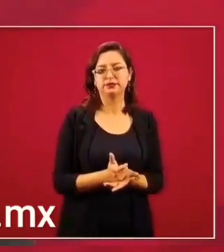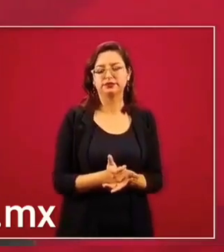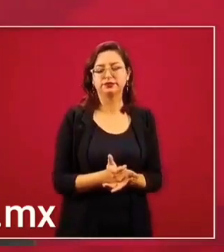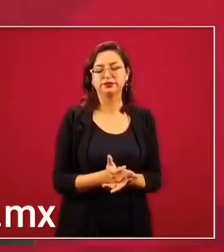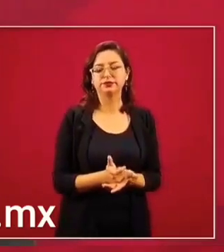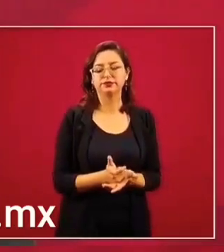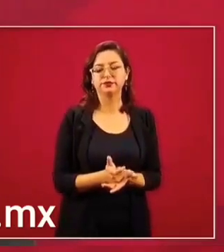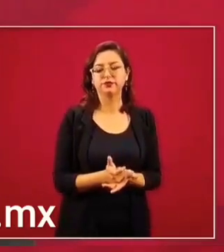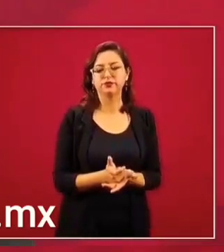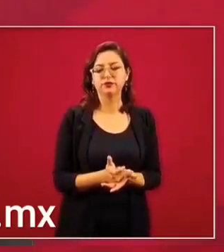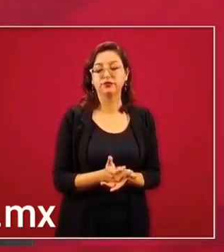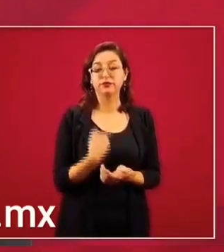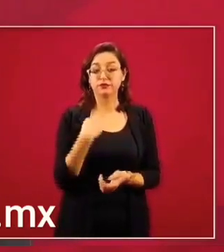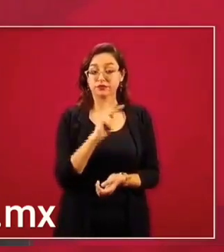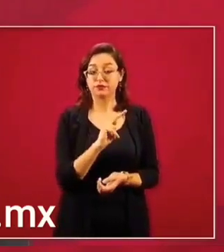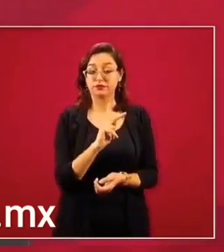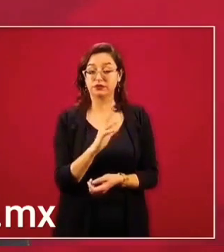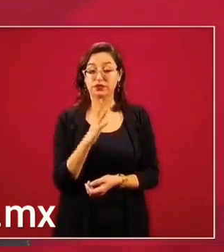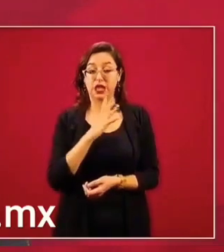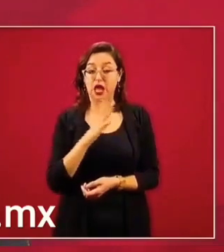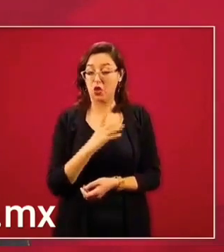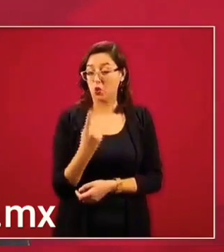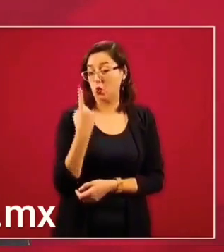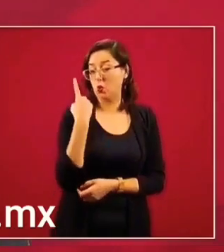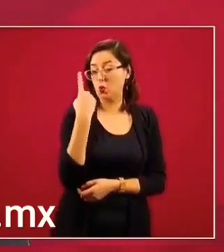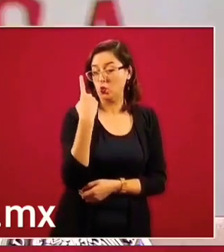Hay un ejemplo